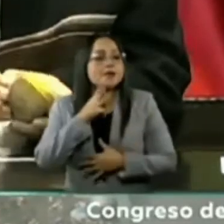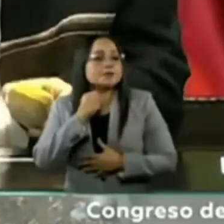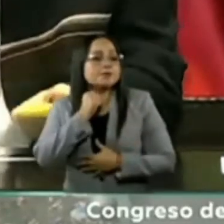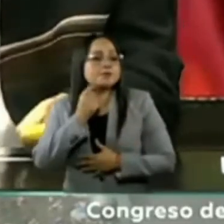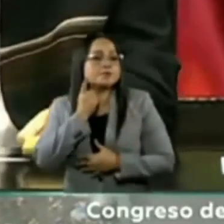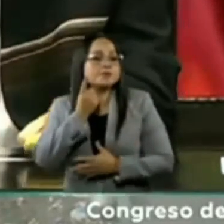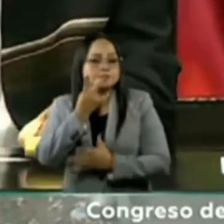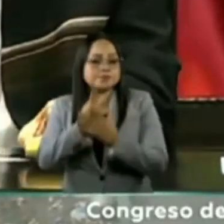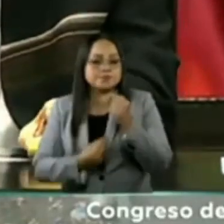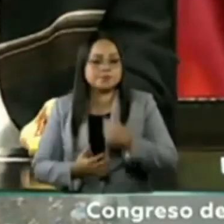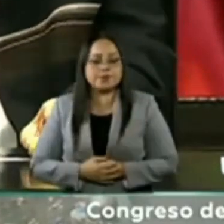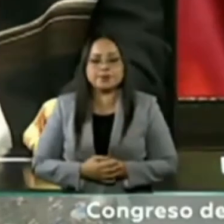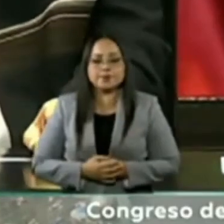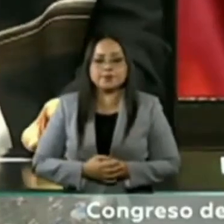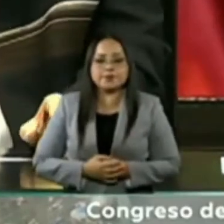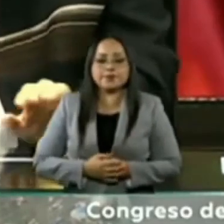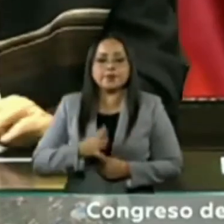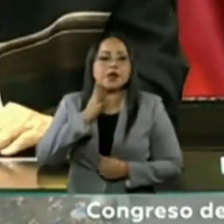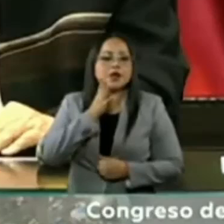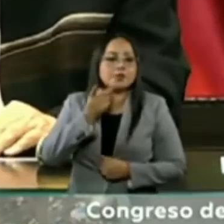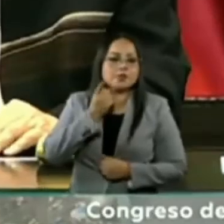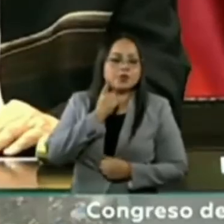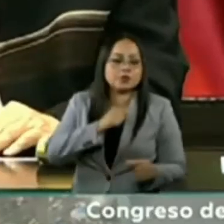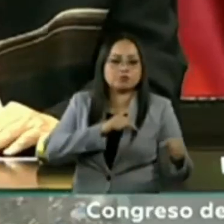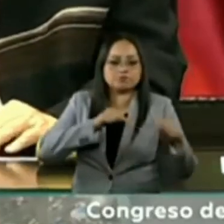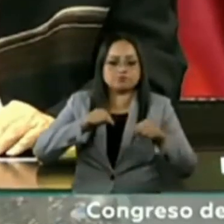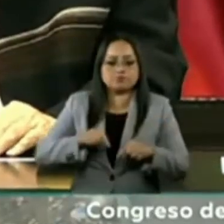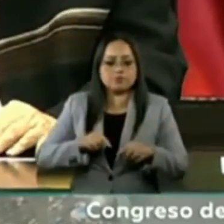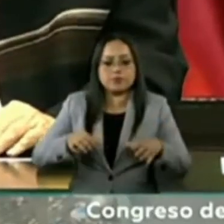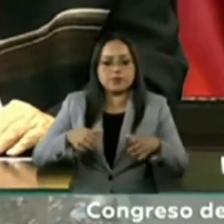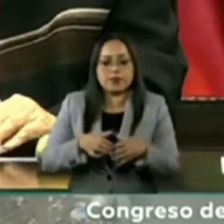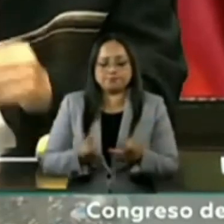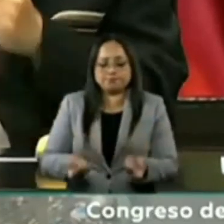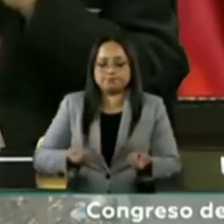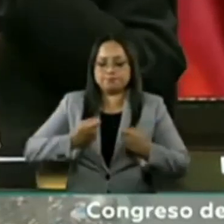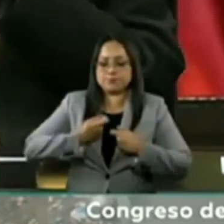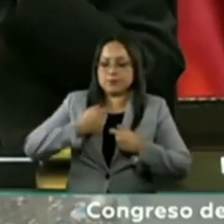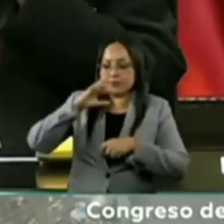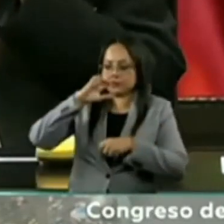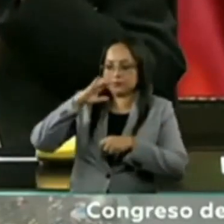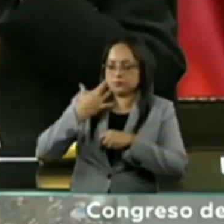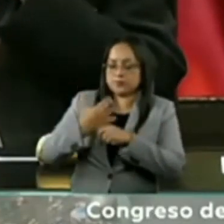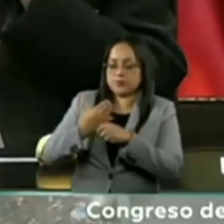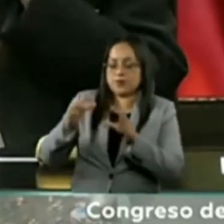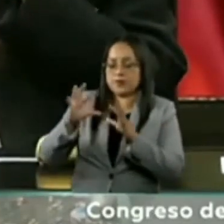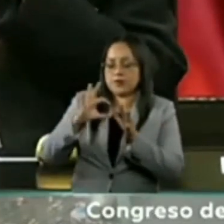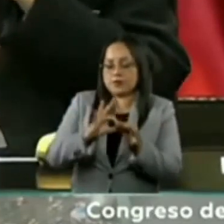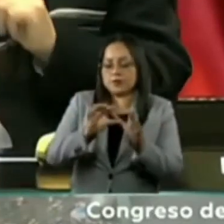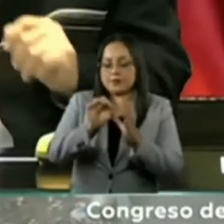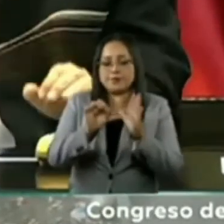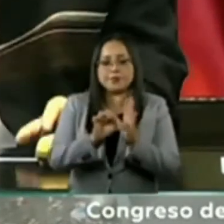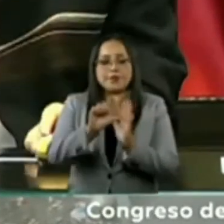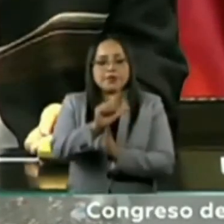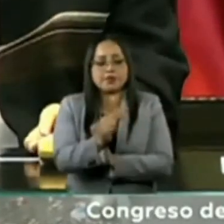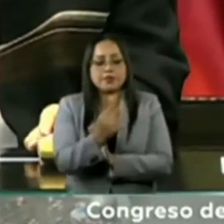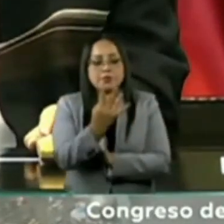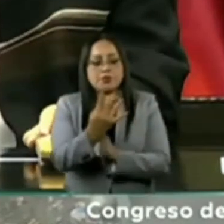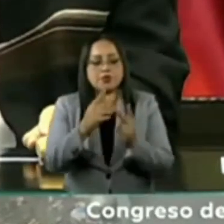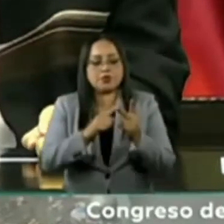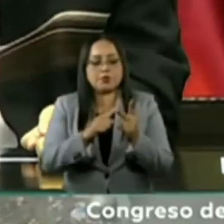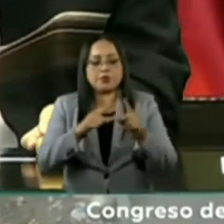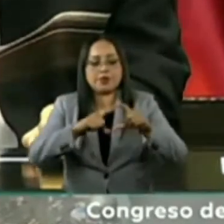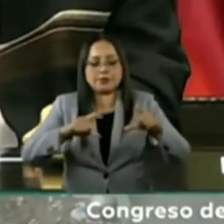el senador, presidente de la mesa directiva de la Cámara Alta del Senado de la República. Te informo que acaba de entrar la